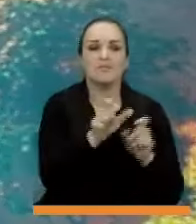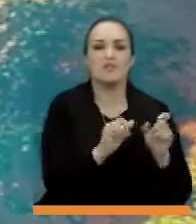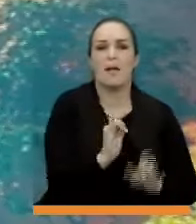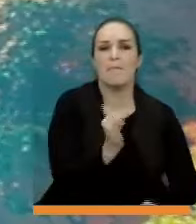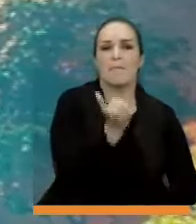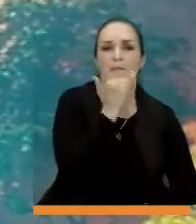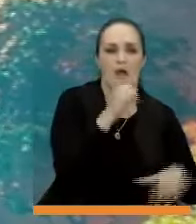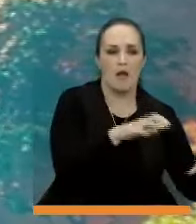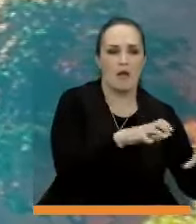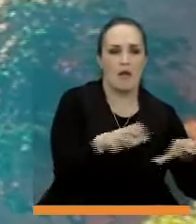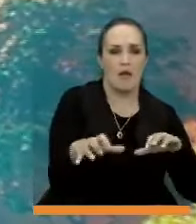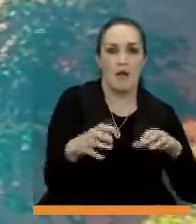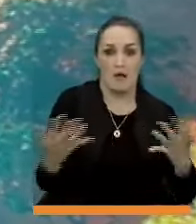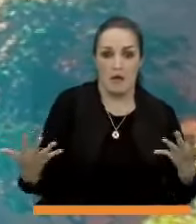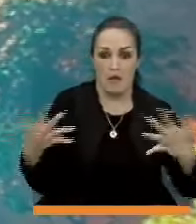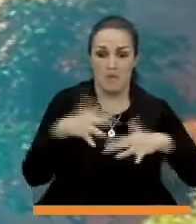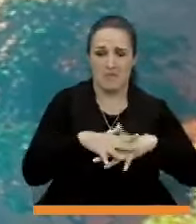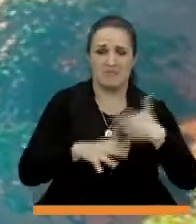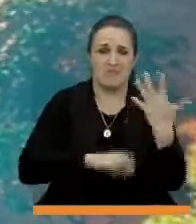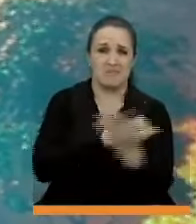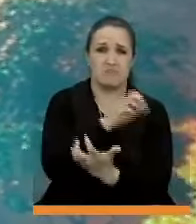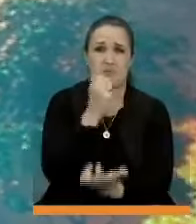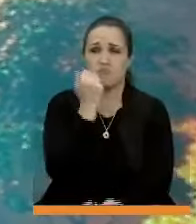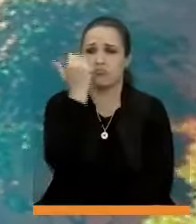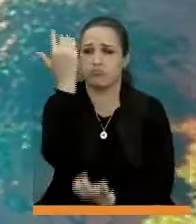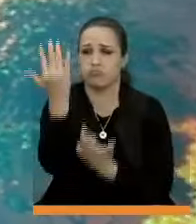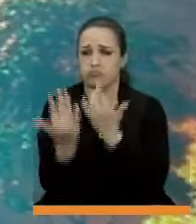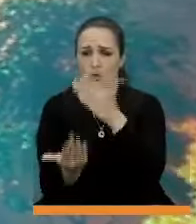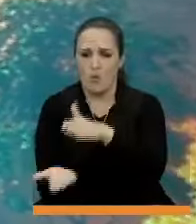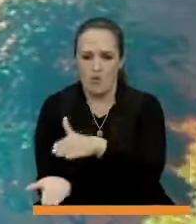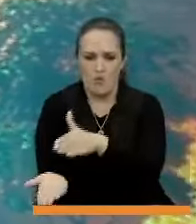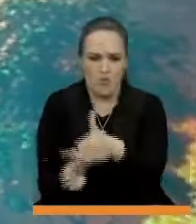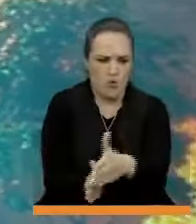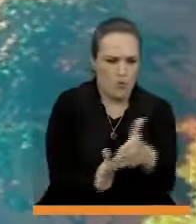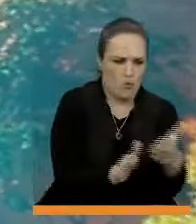y malas prácticas en el campo atizan una crisis que ya deja muertos, ciudades cubiertas de humo y pérdidas